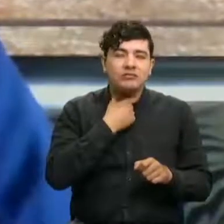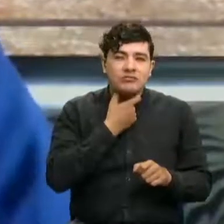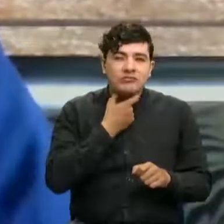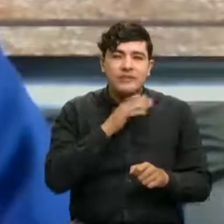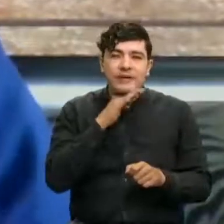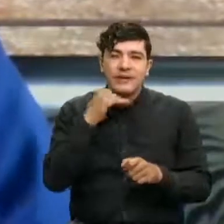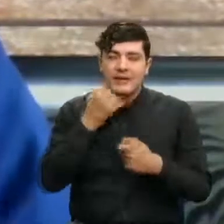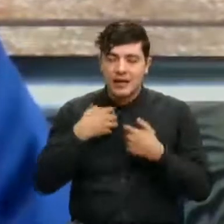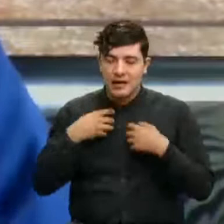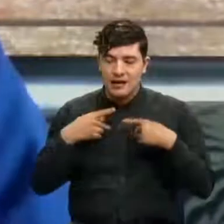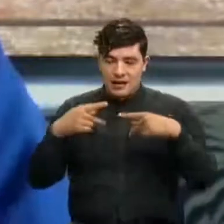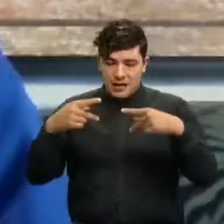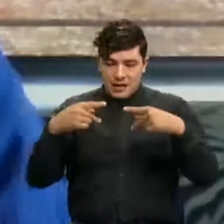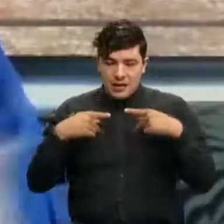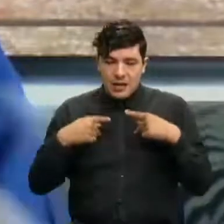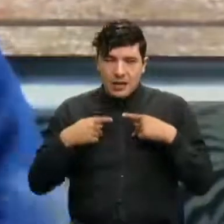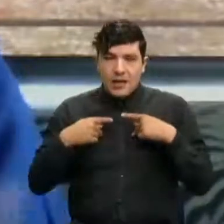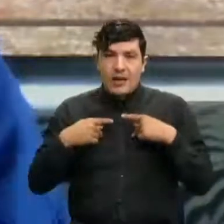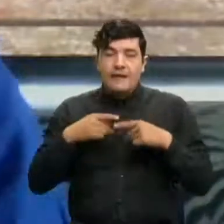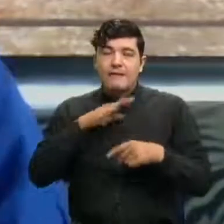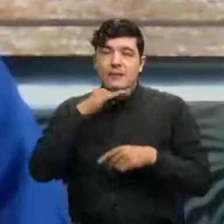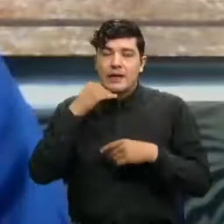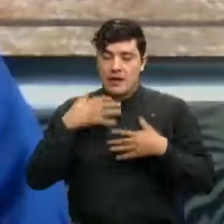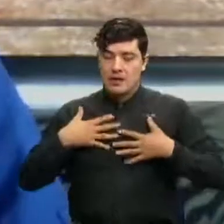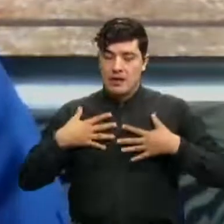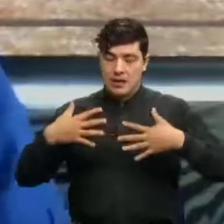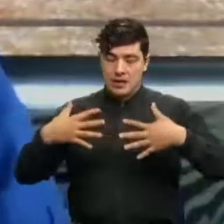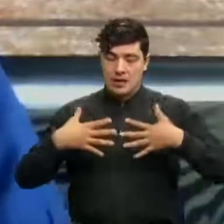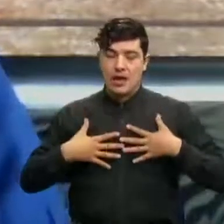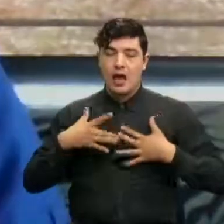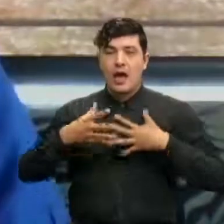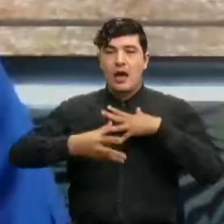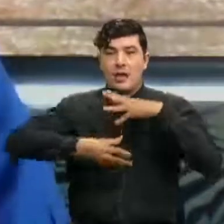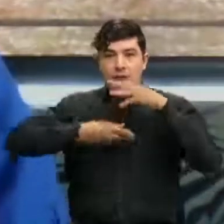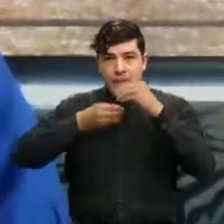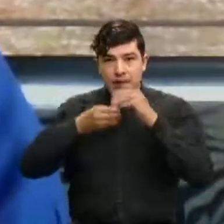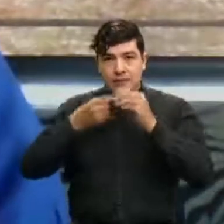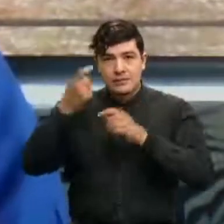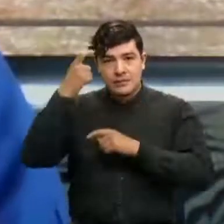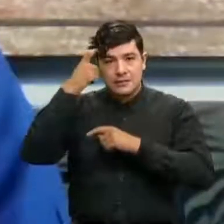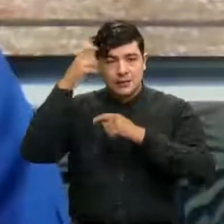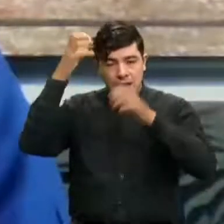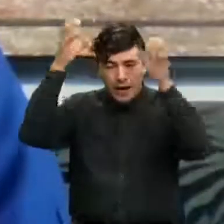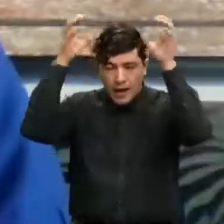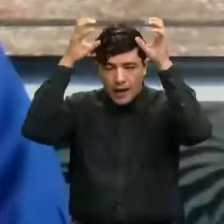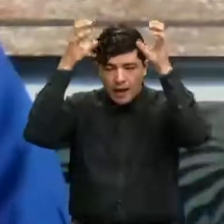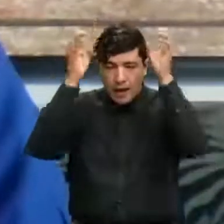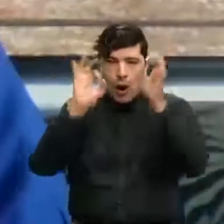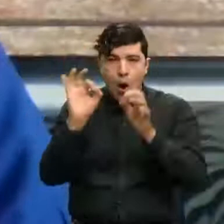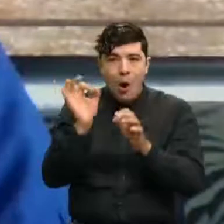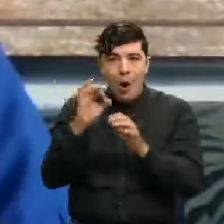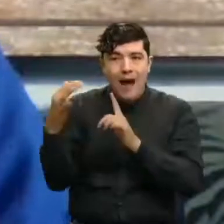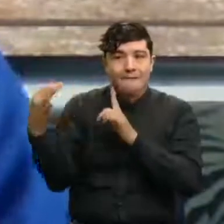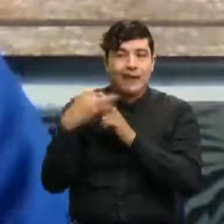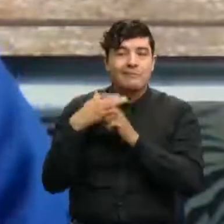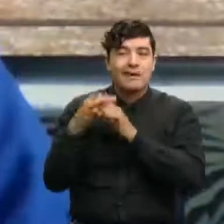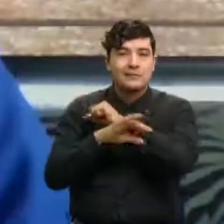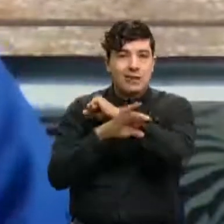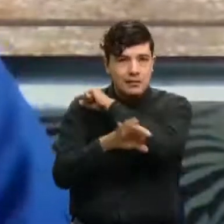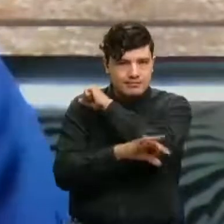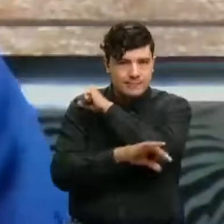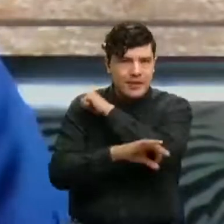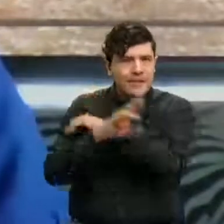del tórax, de los músculos e inclusive a nivel cerebral o psicológico. Entonces nosotros hemos inventado